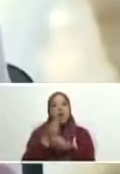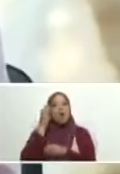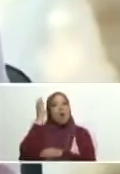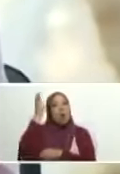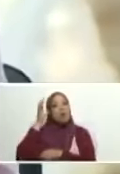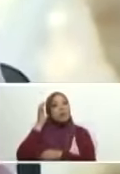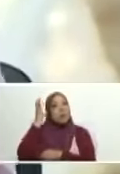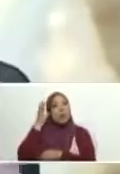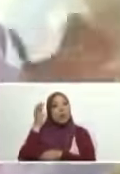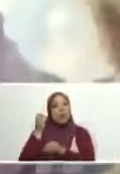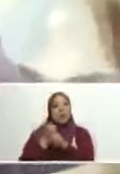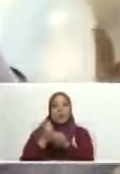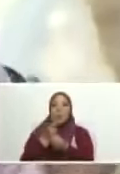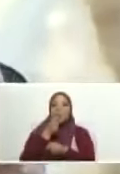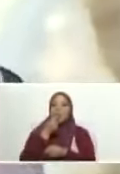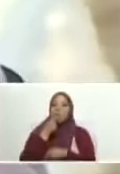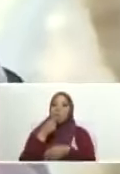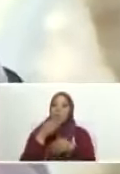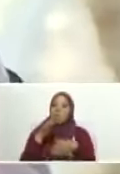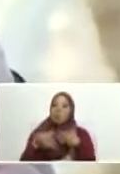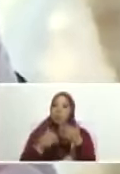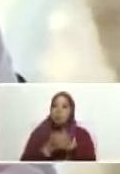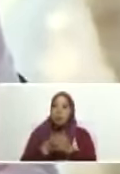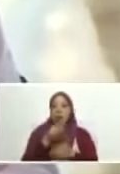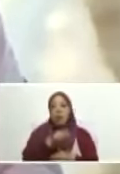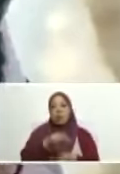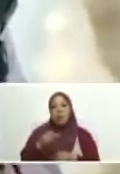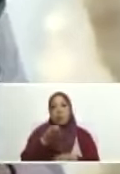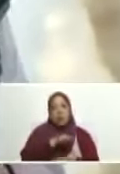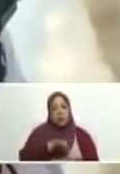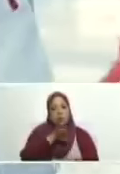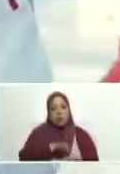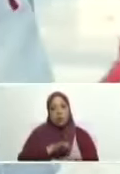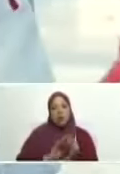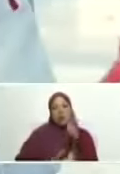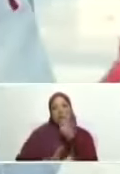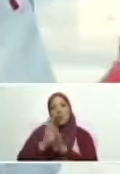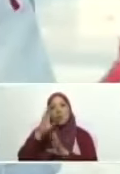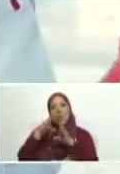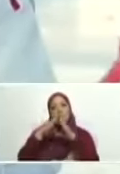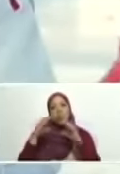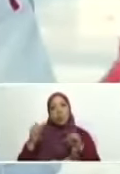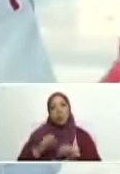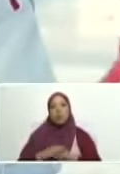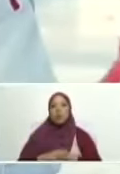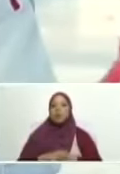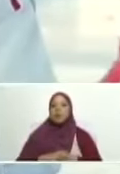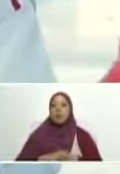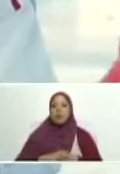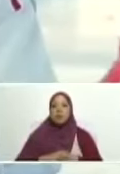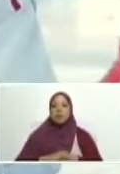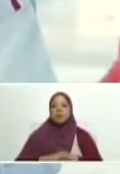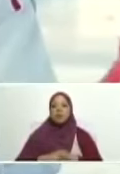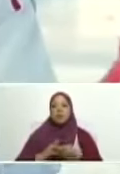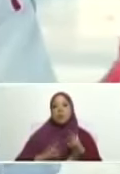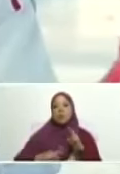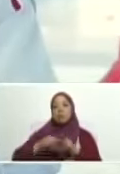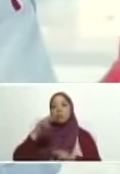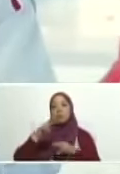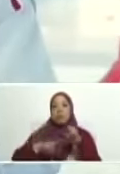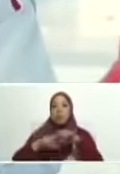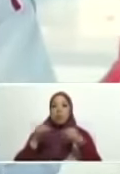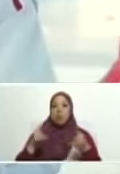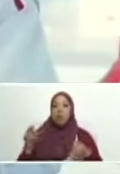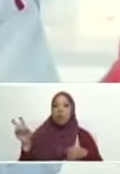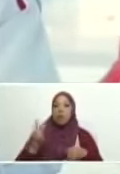con códigos extraordinarios para llegarle a todos los sectores de la sociedad. Bueno, hay que desarrollar todo, todo. La construcción